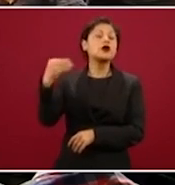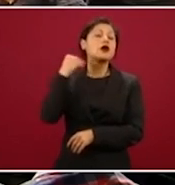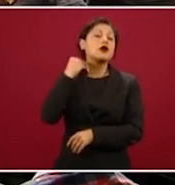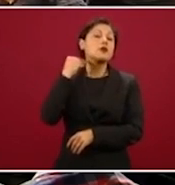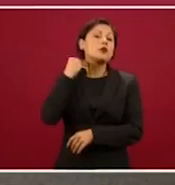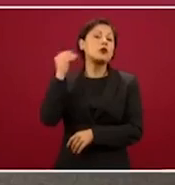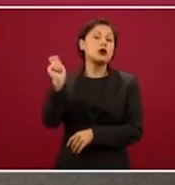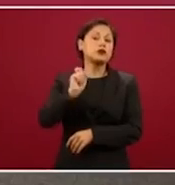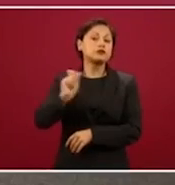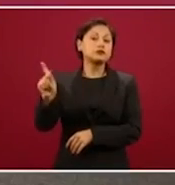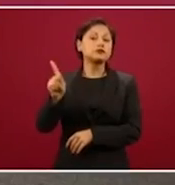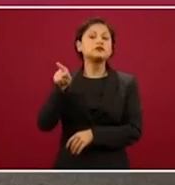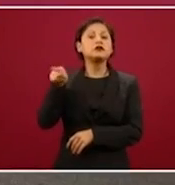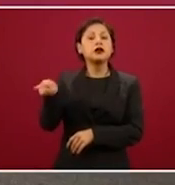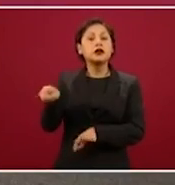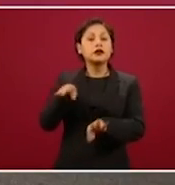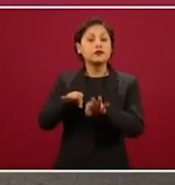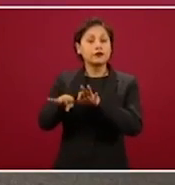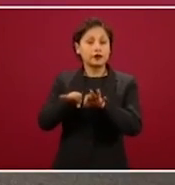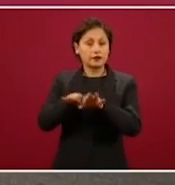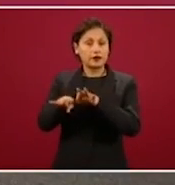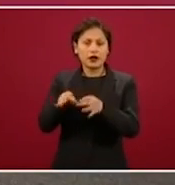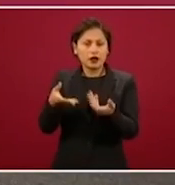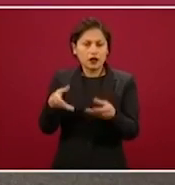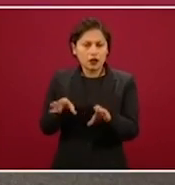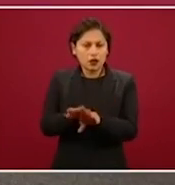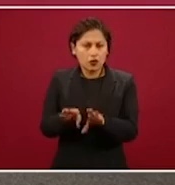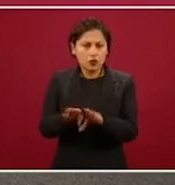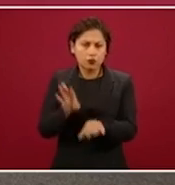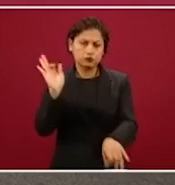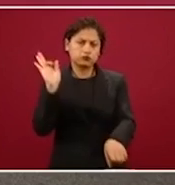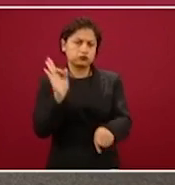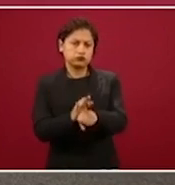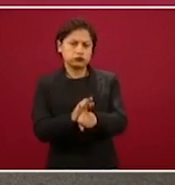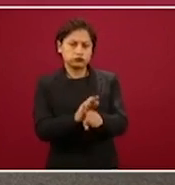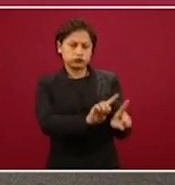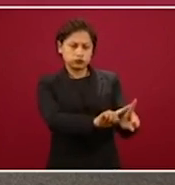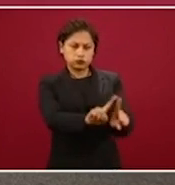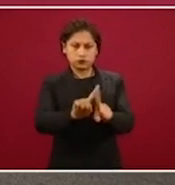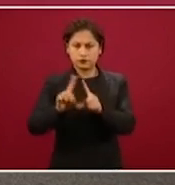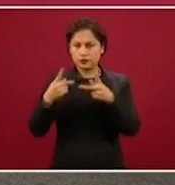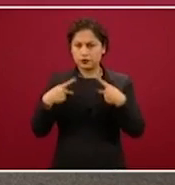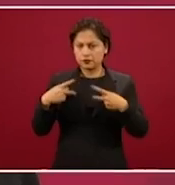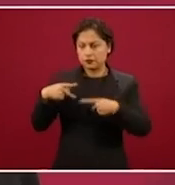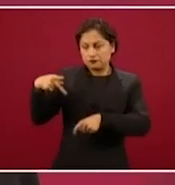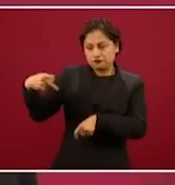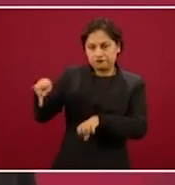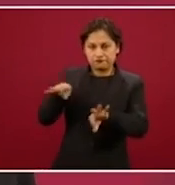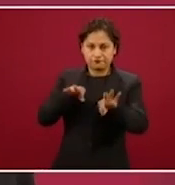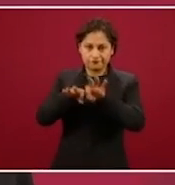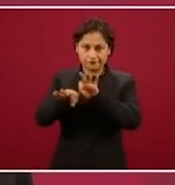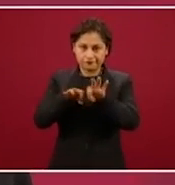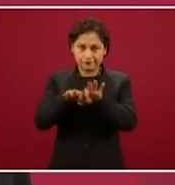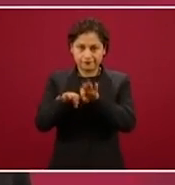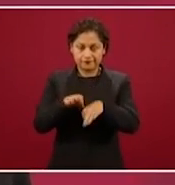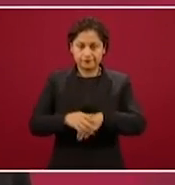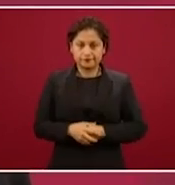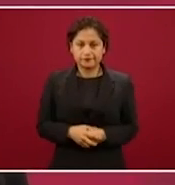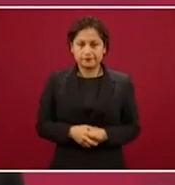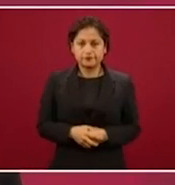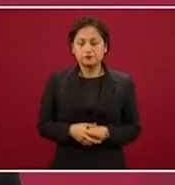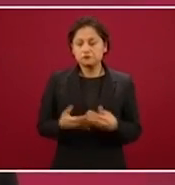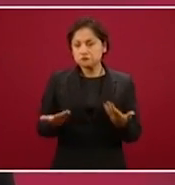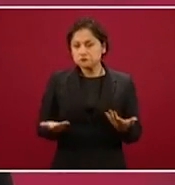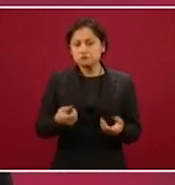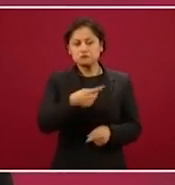trabaja para defender a clientes, a personas